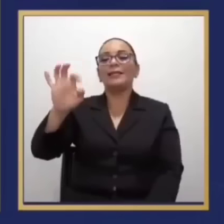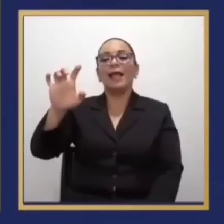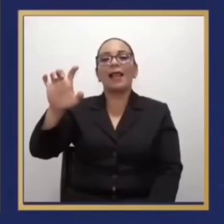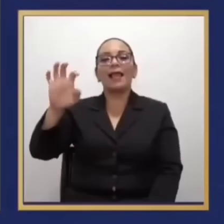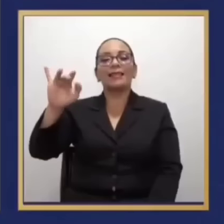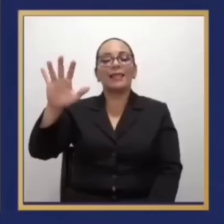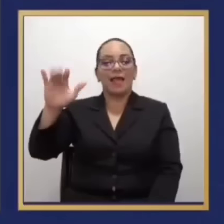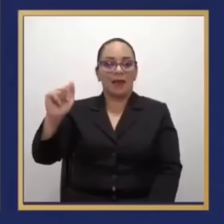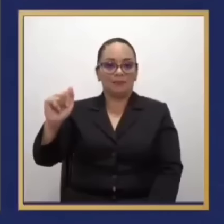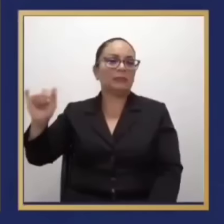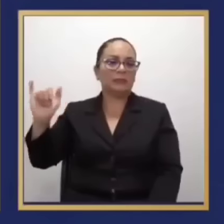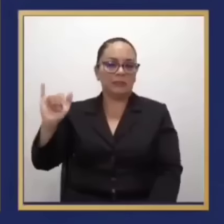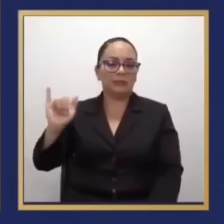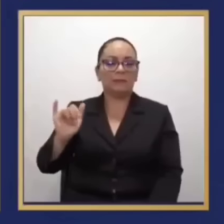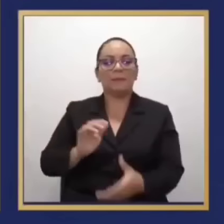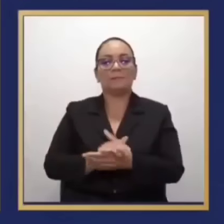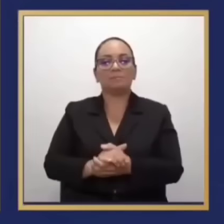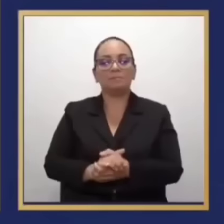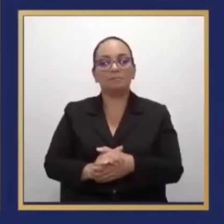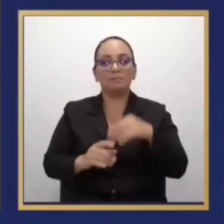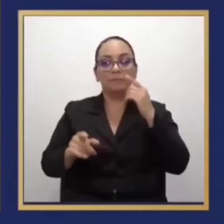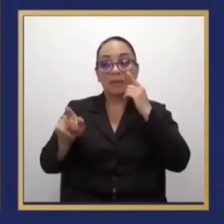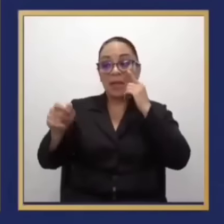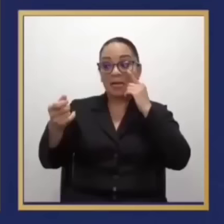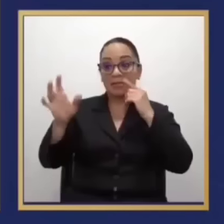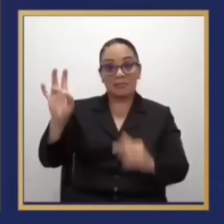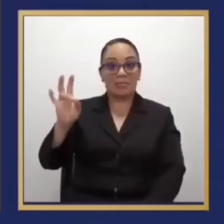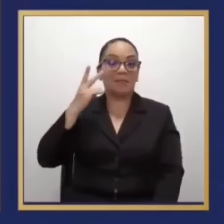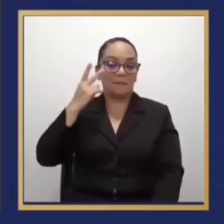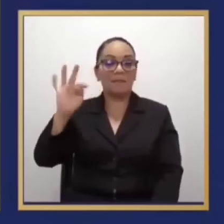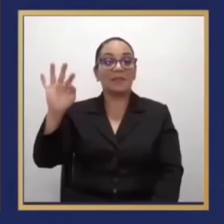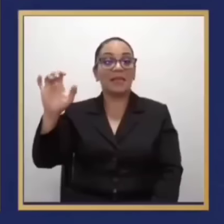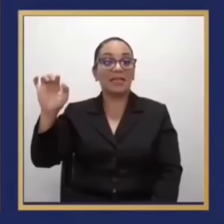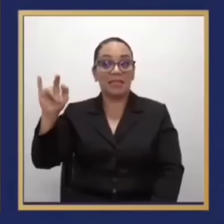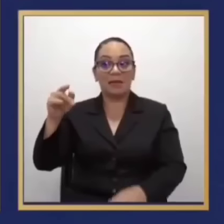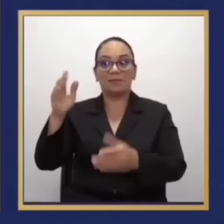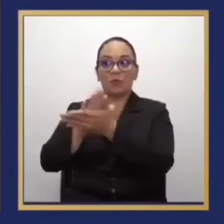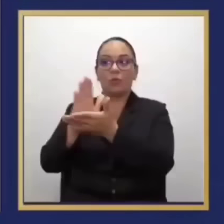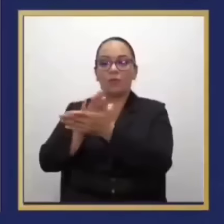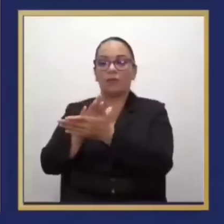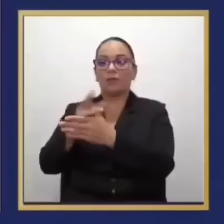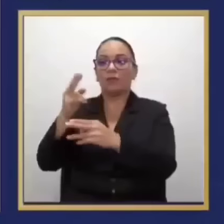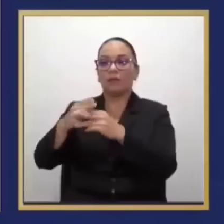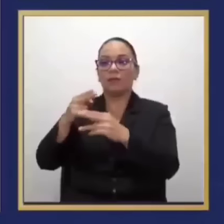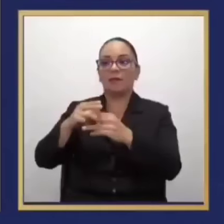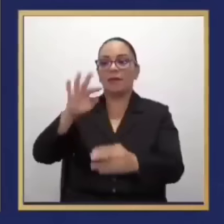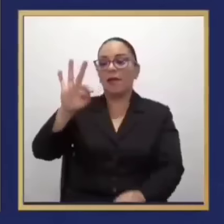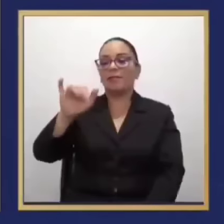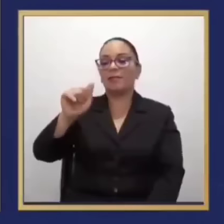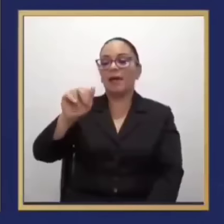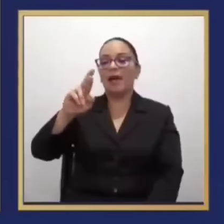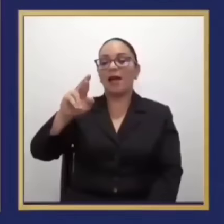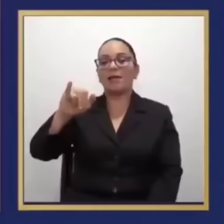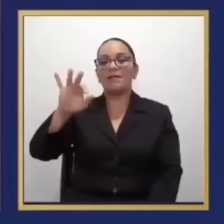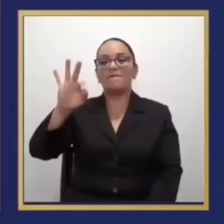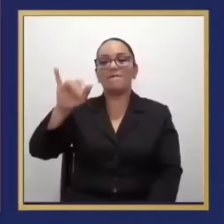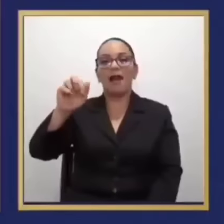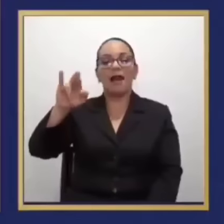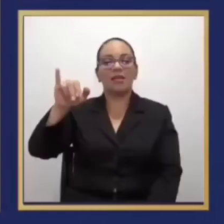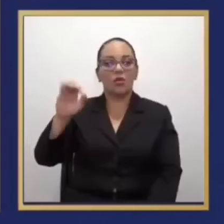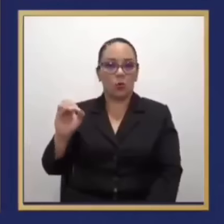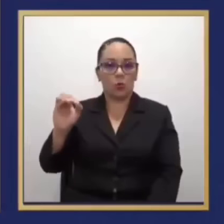hay otros canales, ¿verdad? Teletica Canal 7, que se llama Tarifario. Esto es lo que